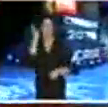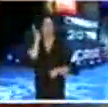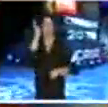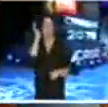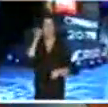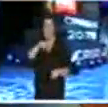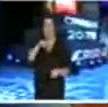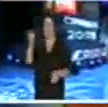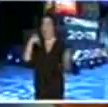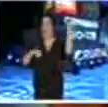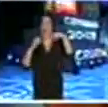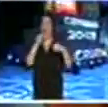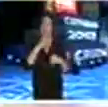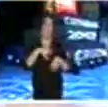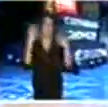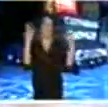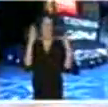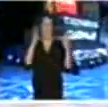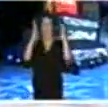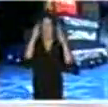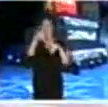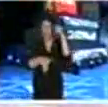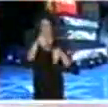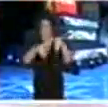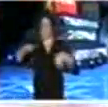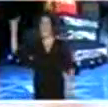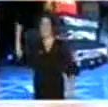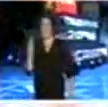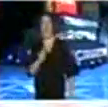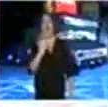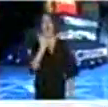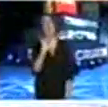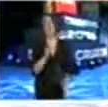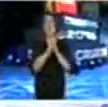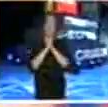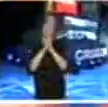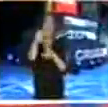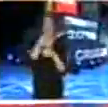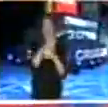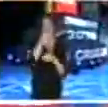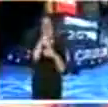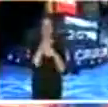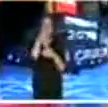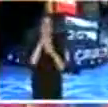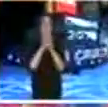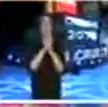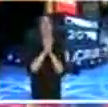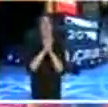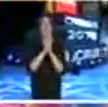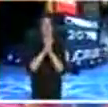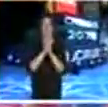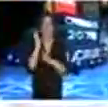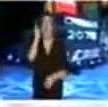campaña vino aquí a vendernos la moto, mendigándonos votos, mejor quédate en